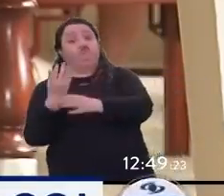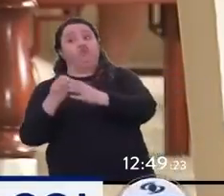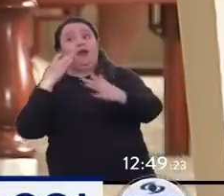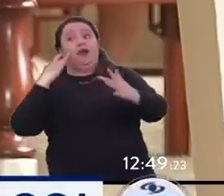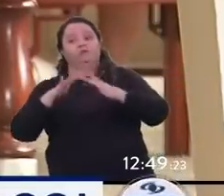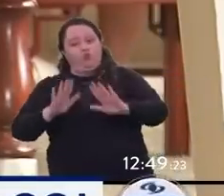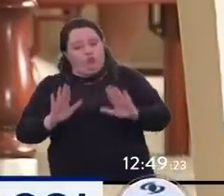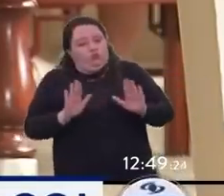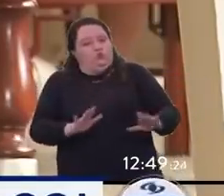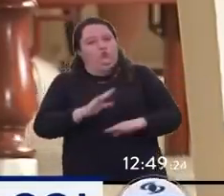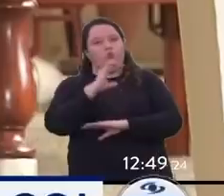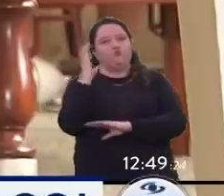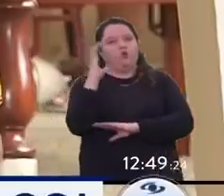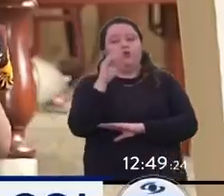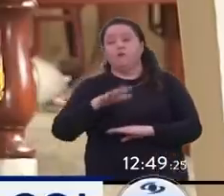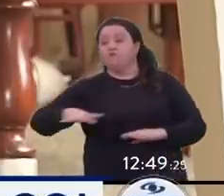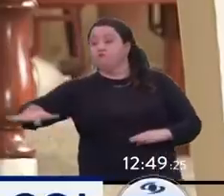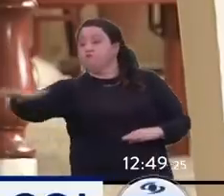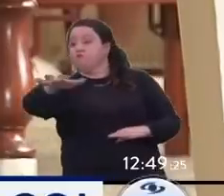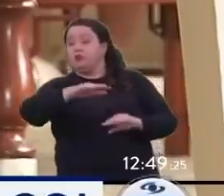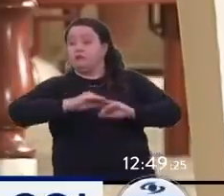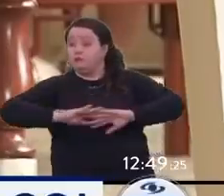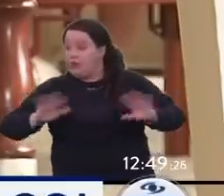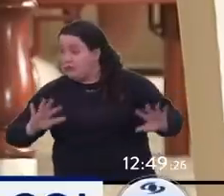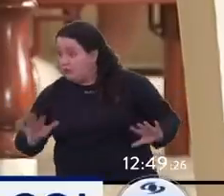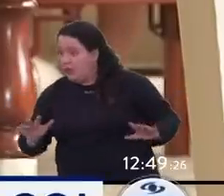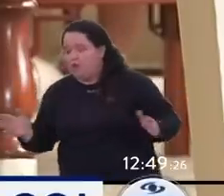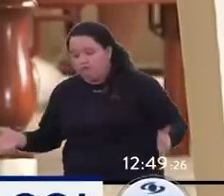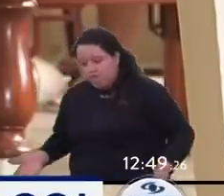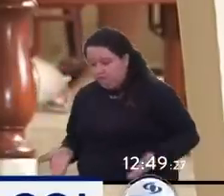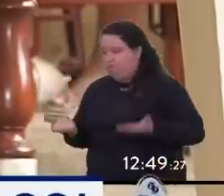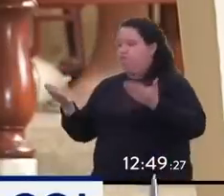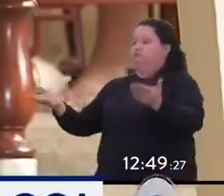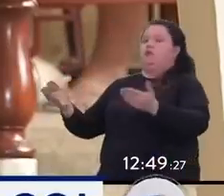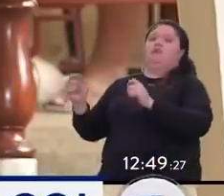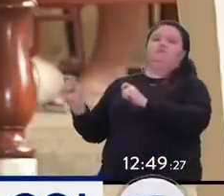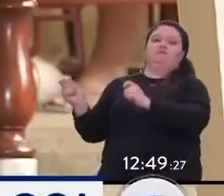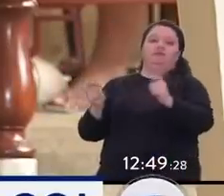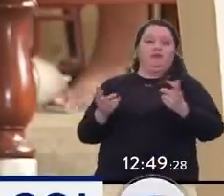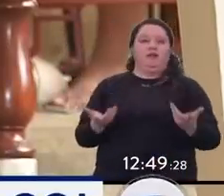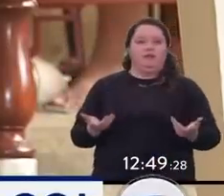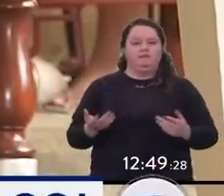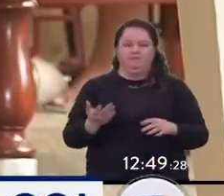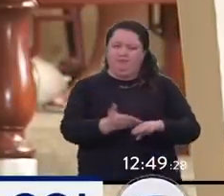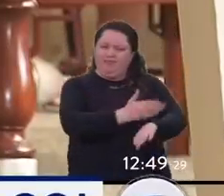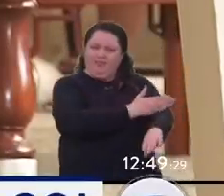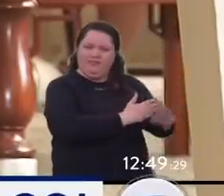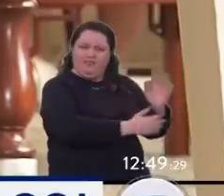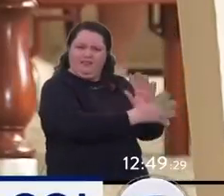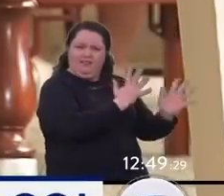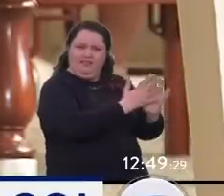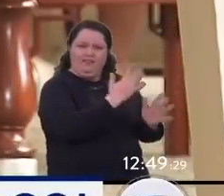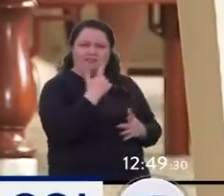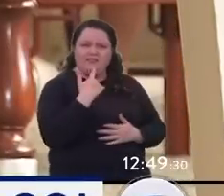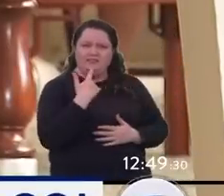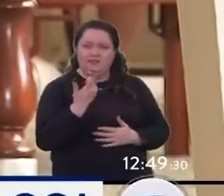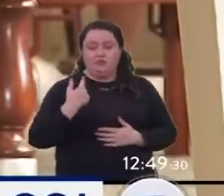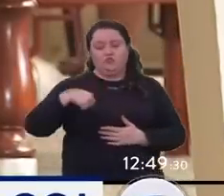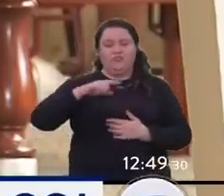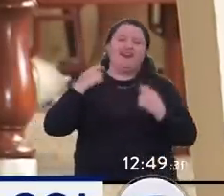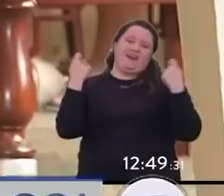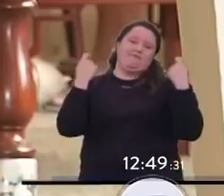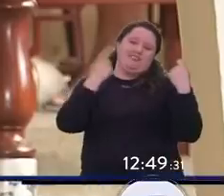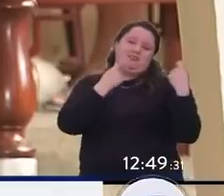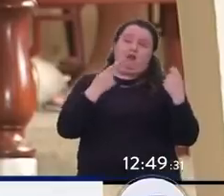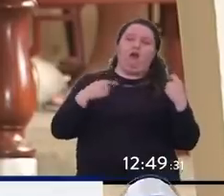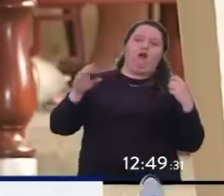la nación, y esa tierra productiva hay que colocarla. No es cierto, como se nos decía, para deslegitimar nuestra campaña, que